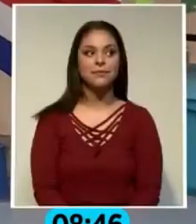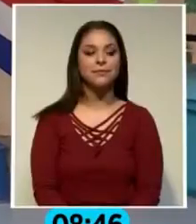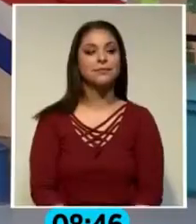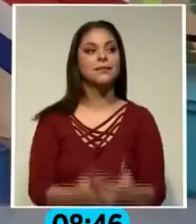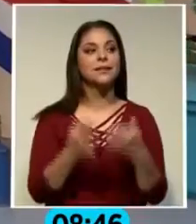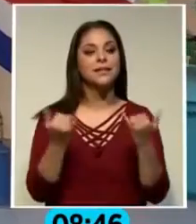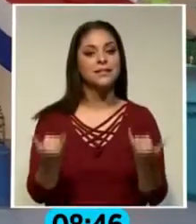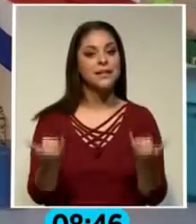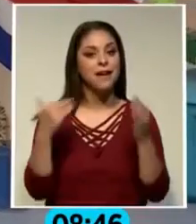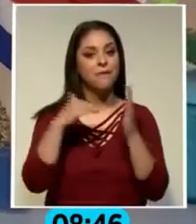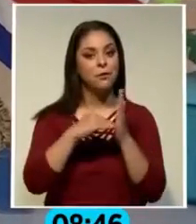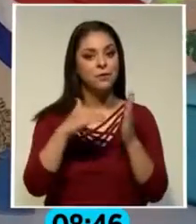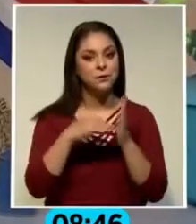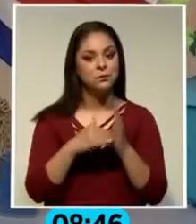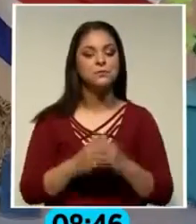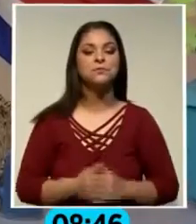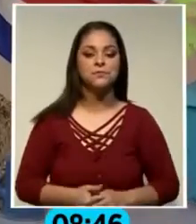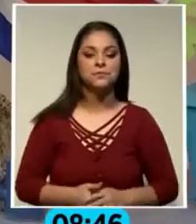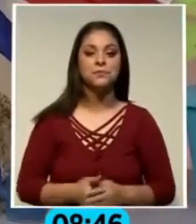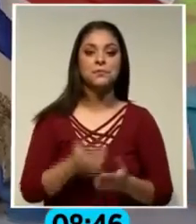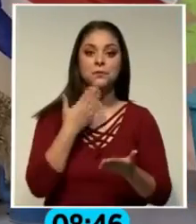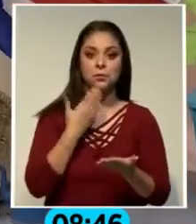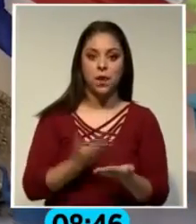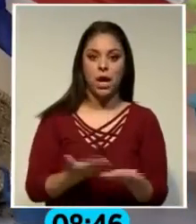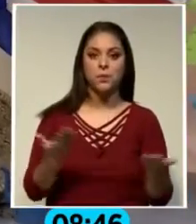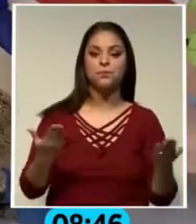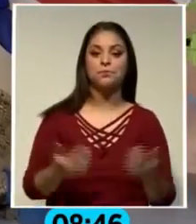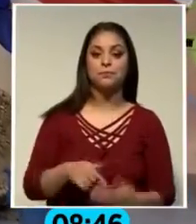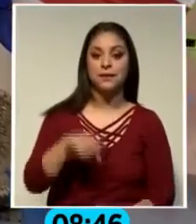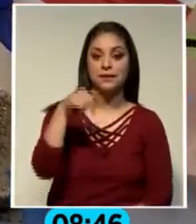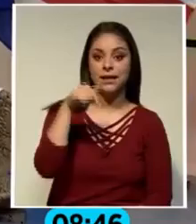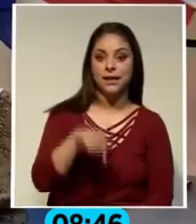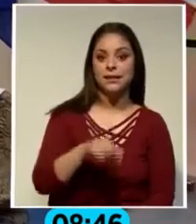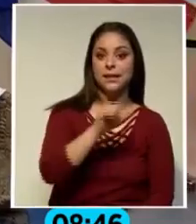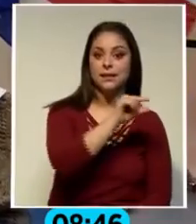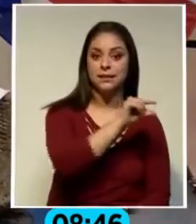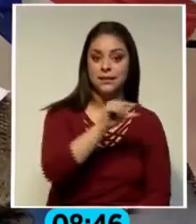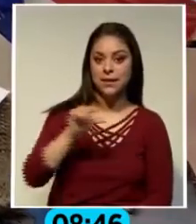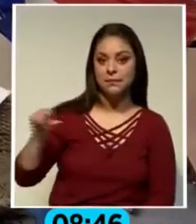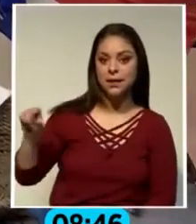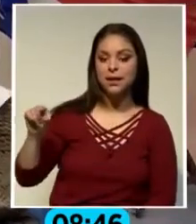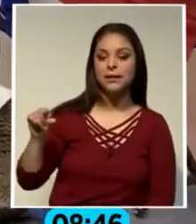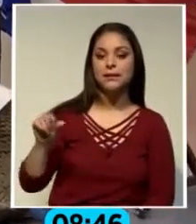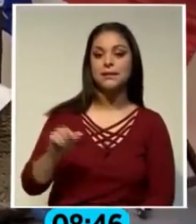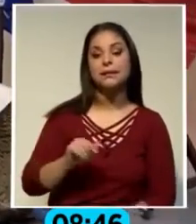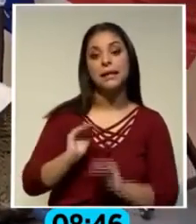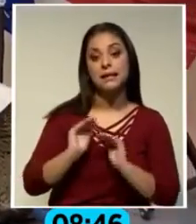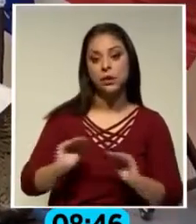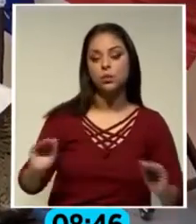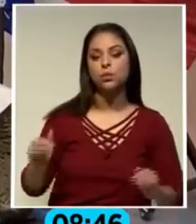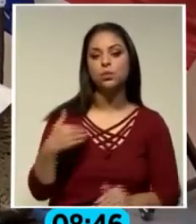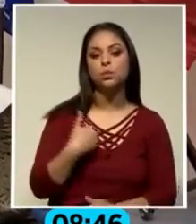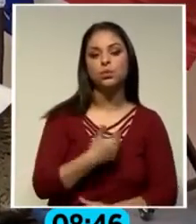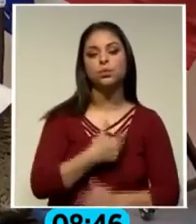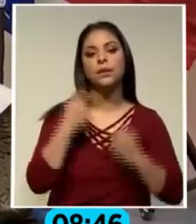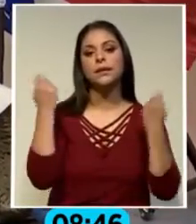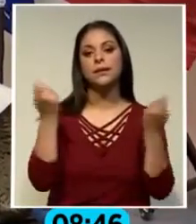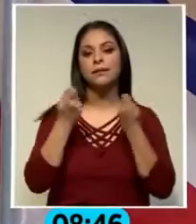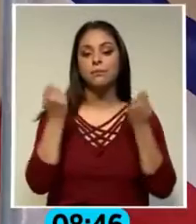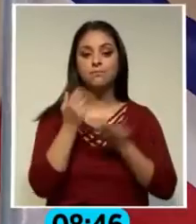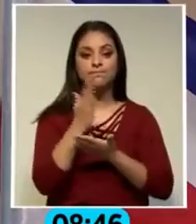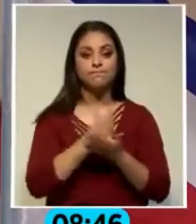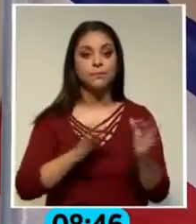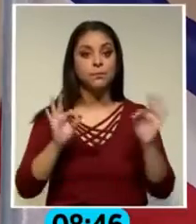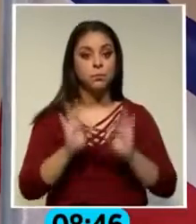Estamos de vuelta, Niña Gwen. Y bueno, durante toda esta semana, niños y niñas, hemos estado celebrando algo muy importante en